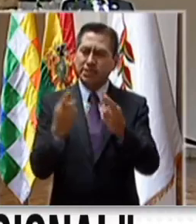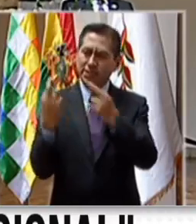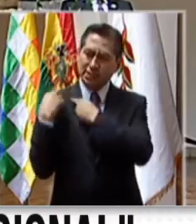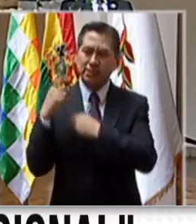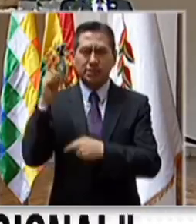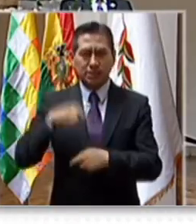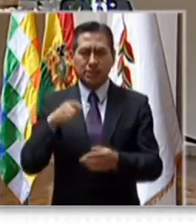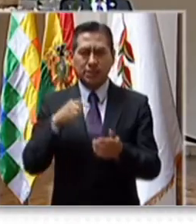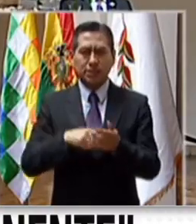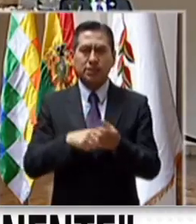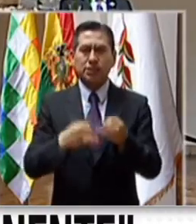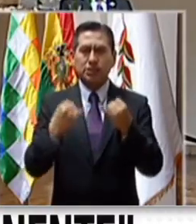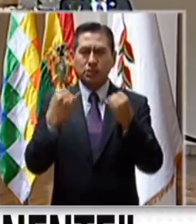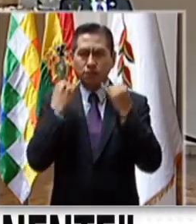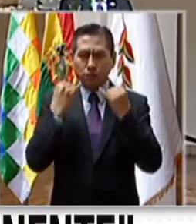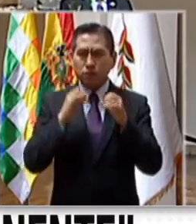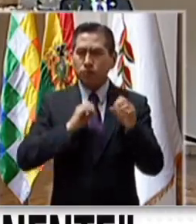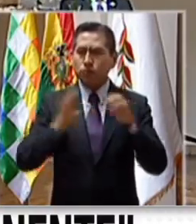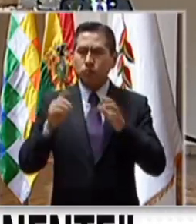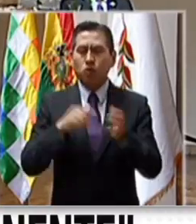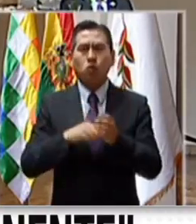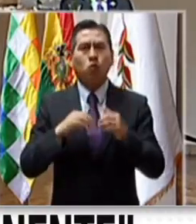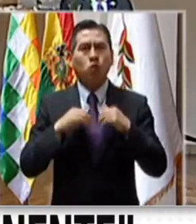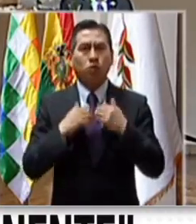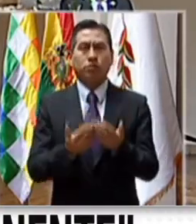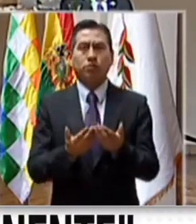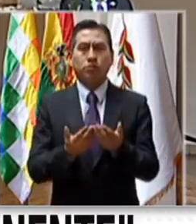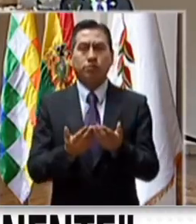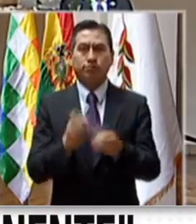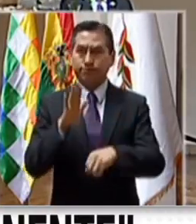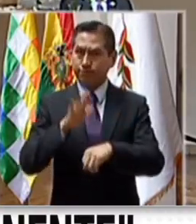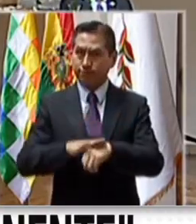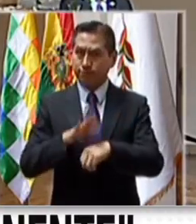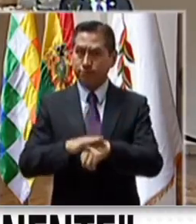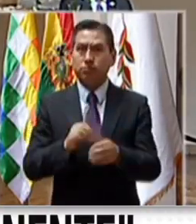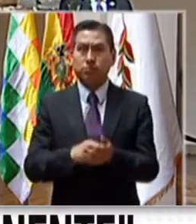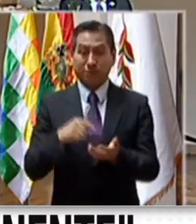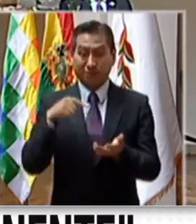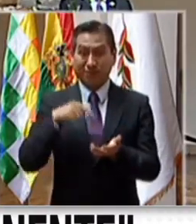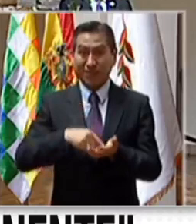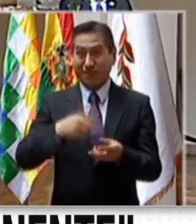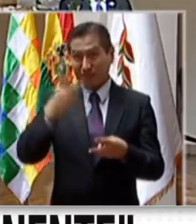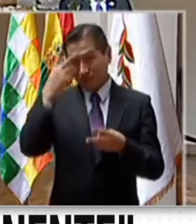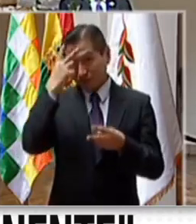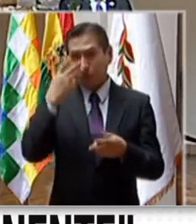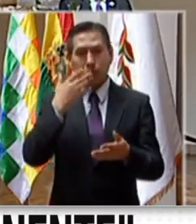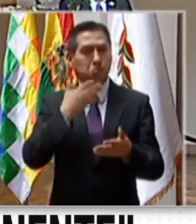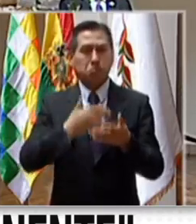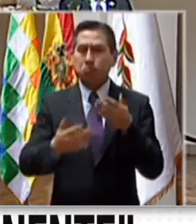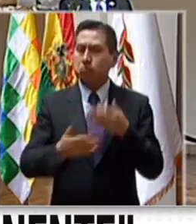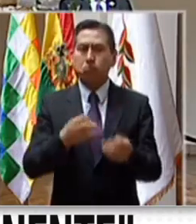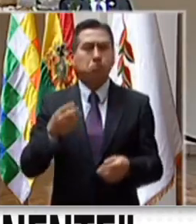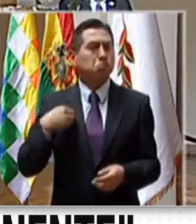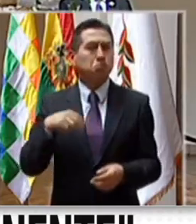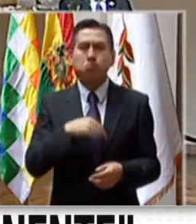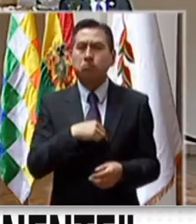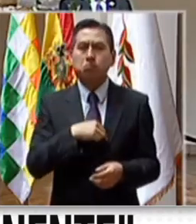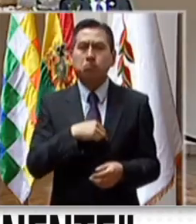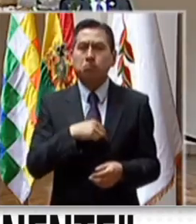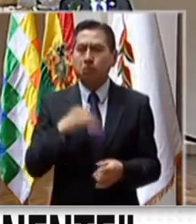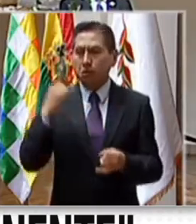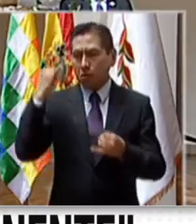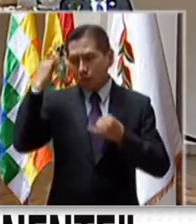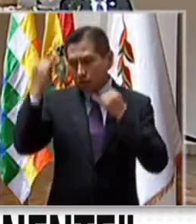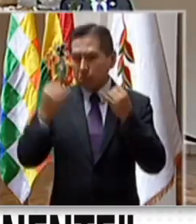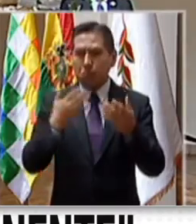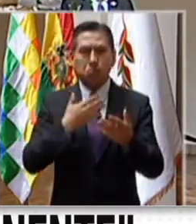en el manejo de la información. A este virus no le importa de dónde somos, ni de qué